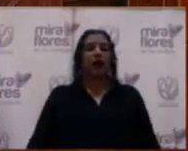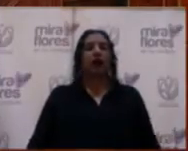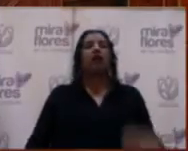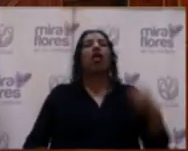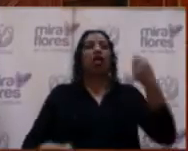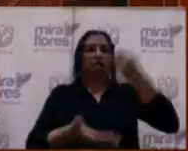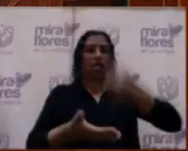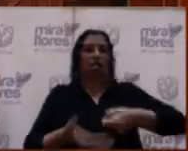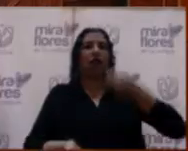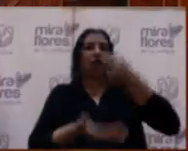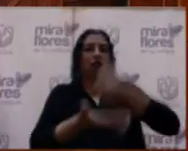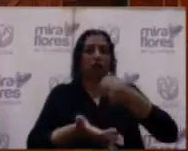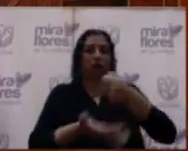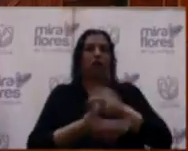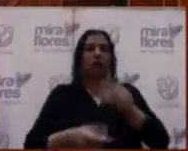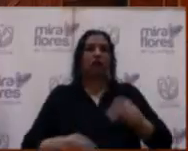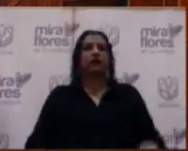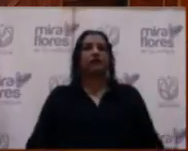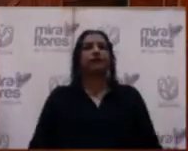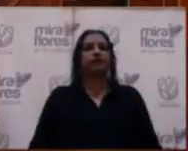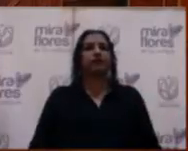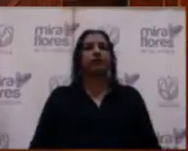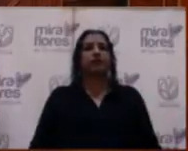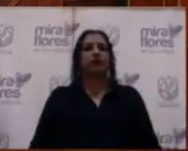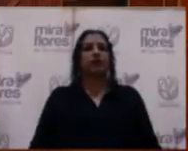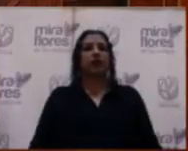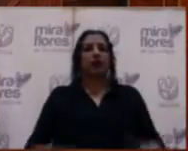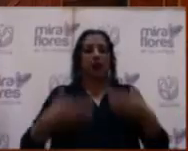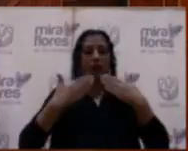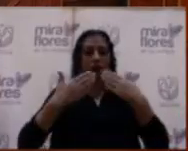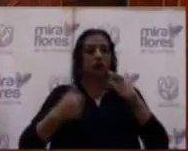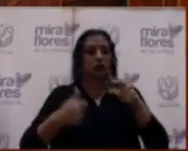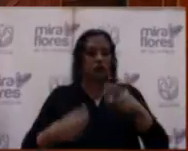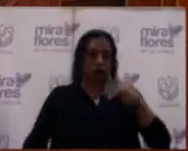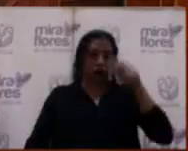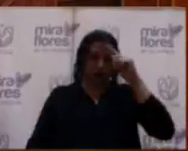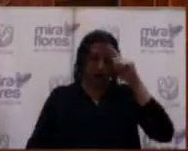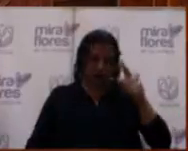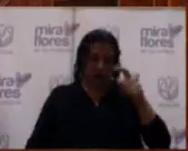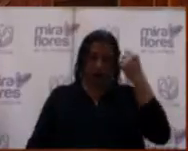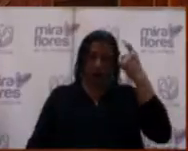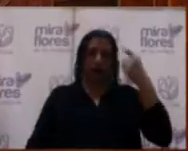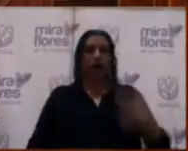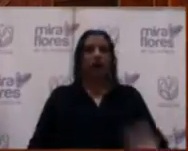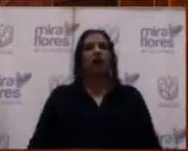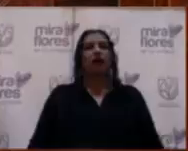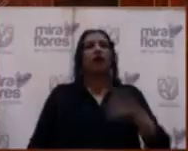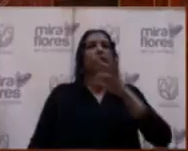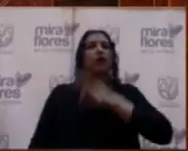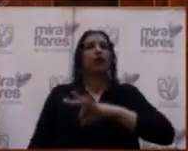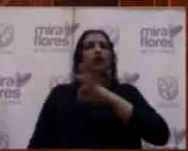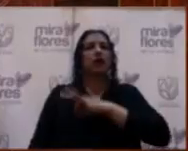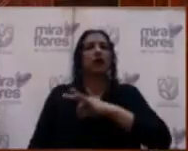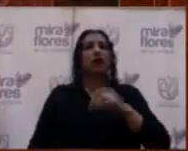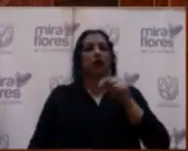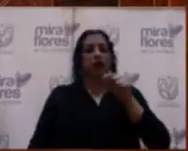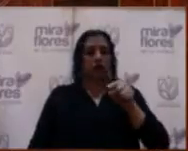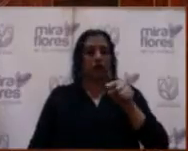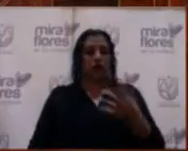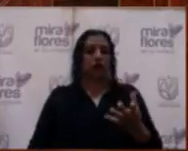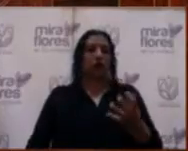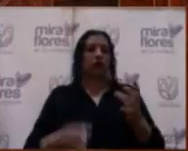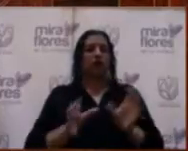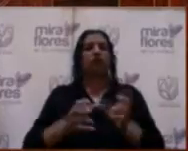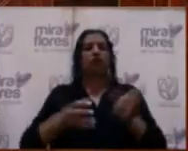cobrado por esa situación. Felizmente que usted así lo ha reconocido. Y aprovecharía que usted es